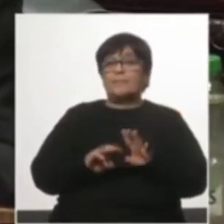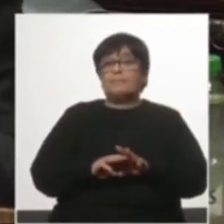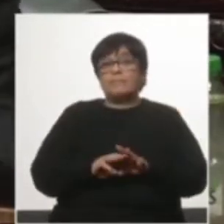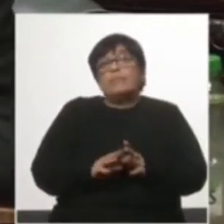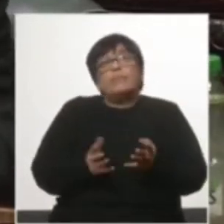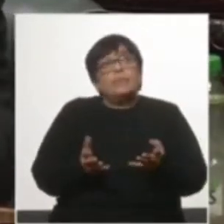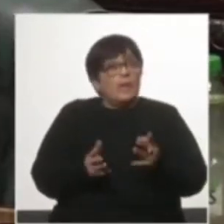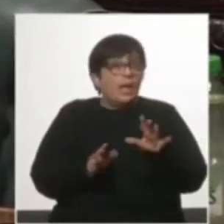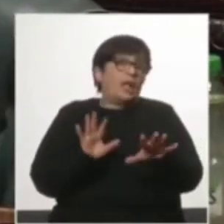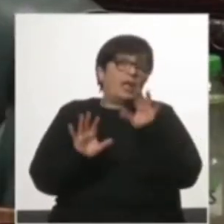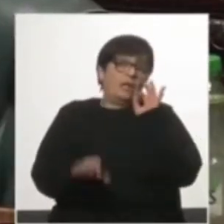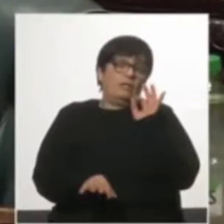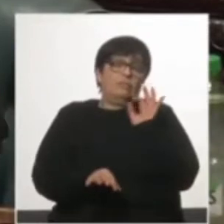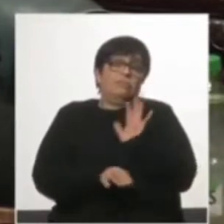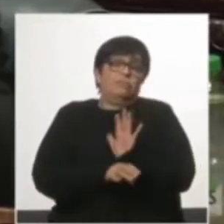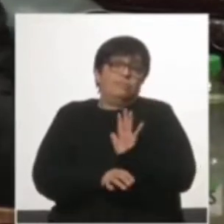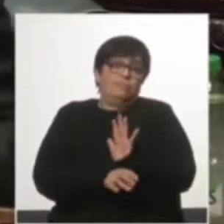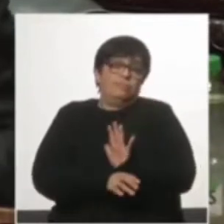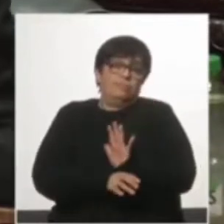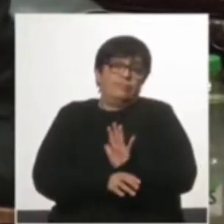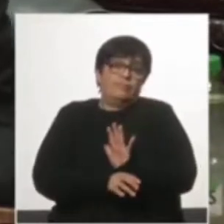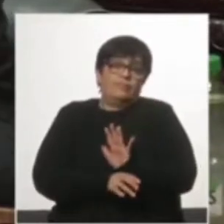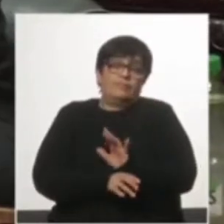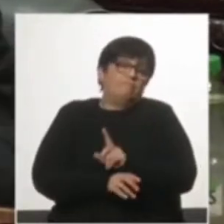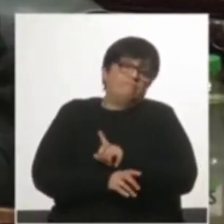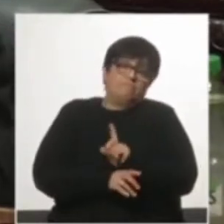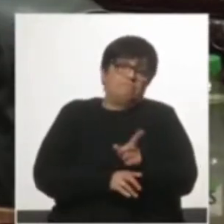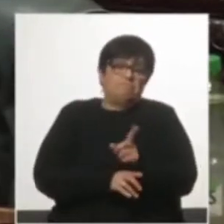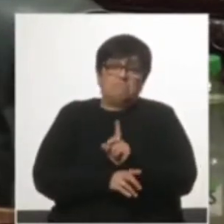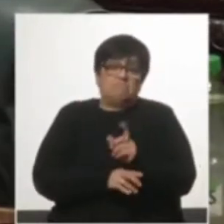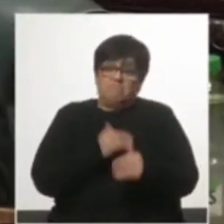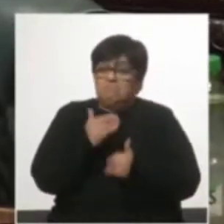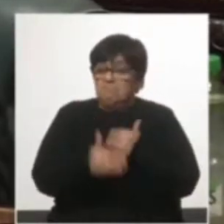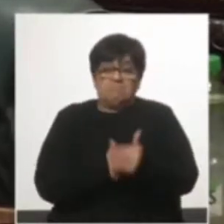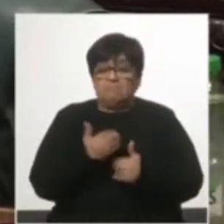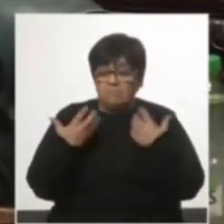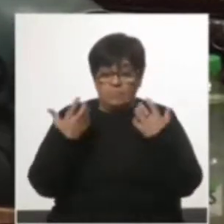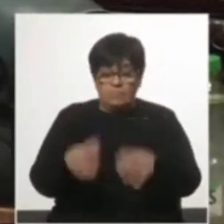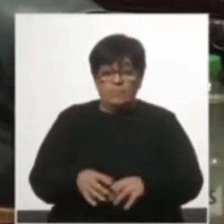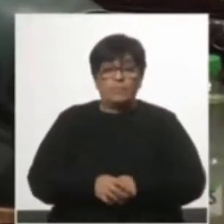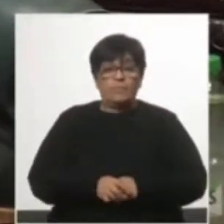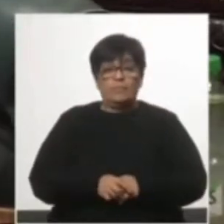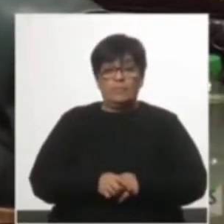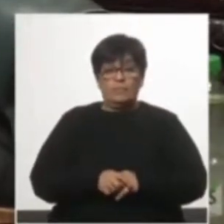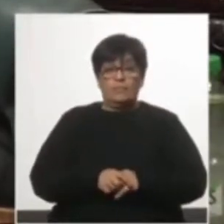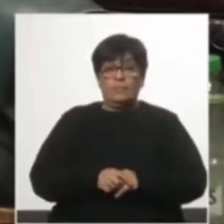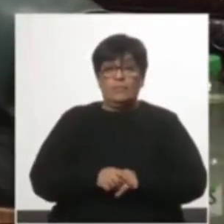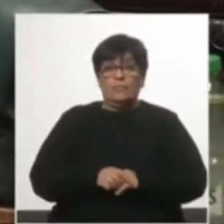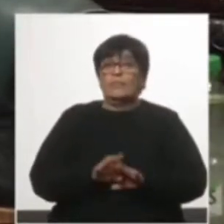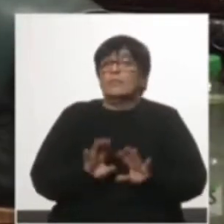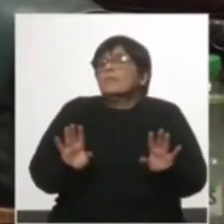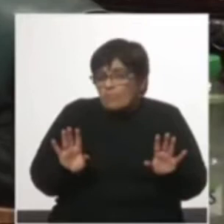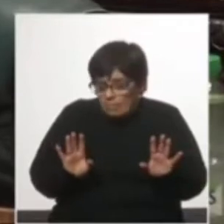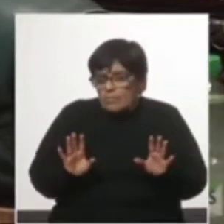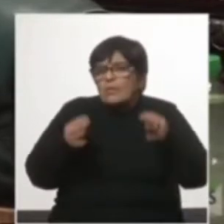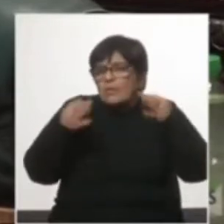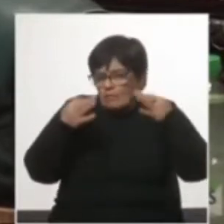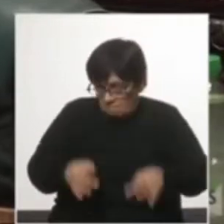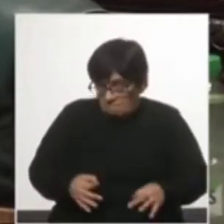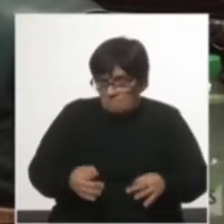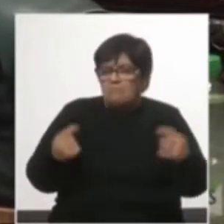y optó por no avanzar en esa dirección. Es legítima esa